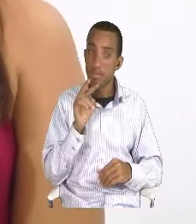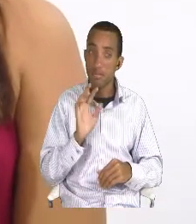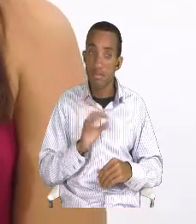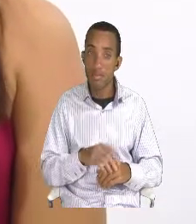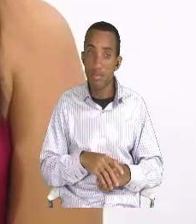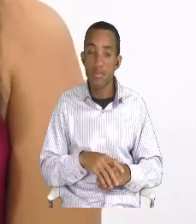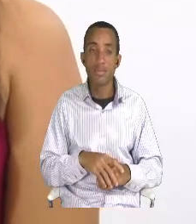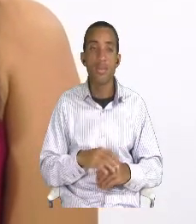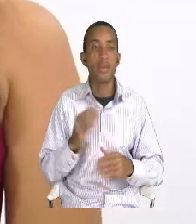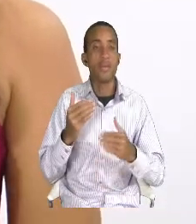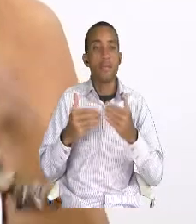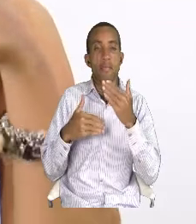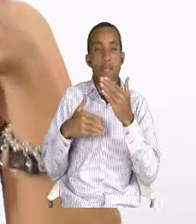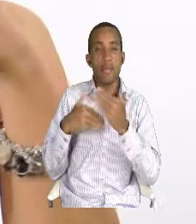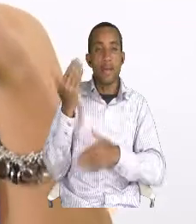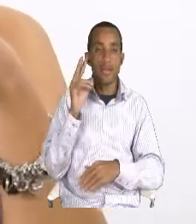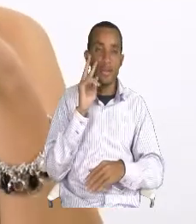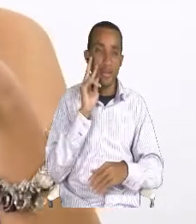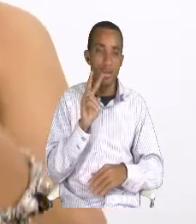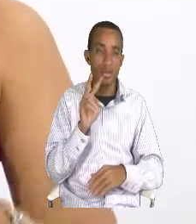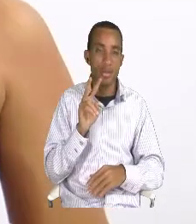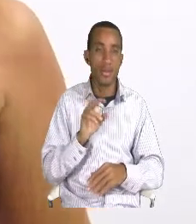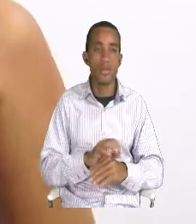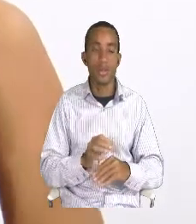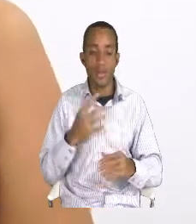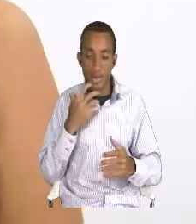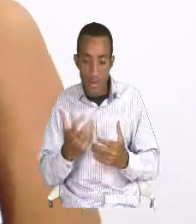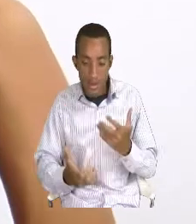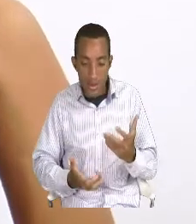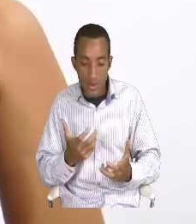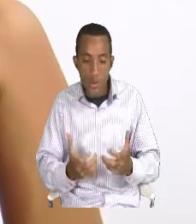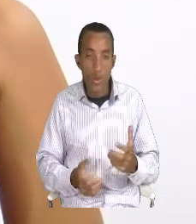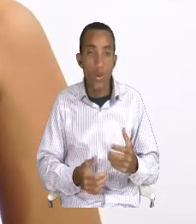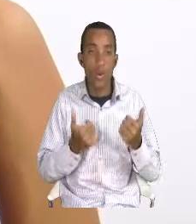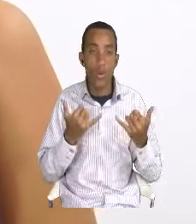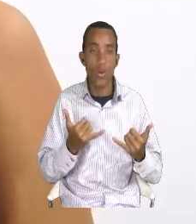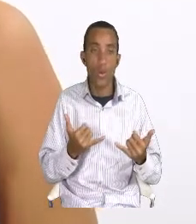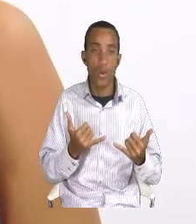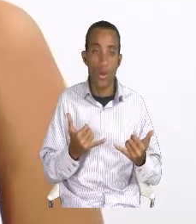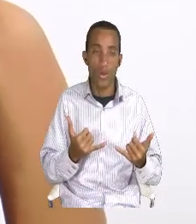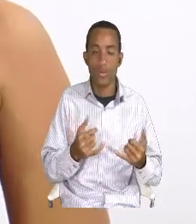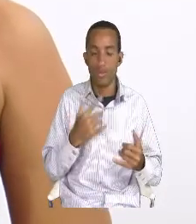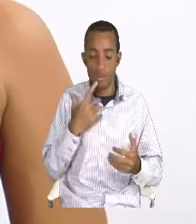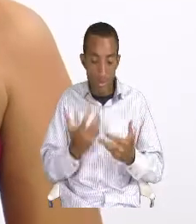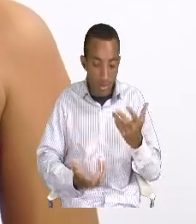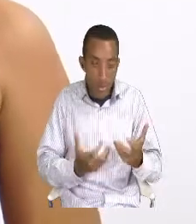Desde que inició, no me pierdo ni una receta. La de hoy está espectacular. Bien, me